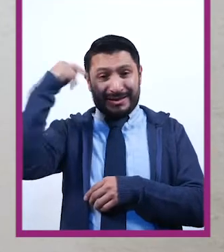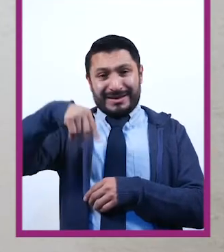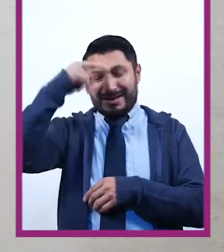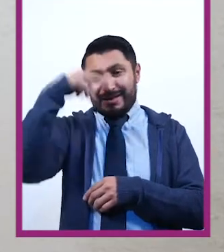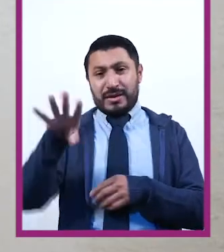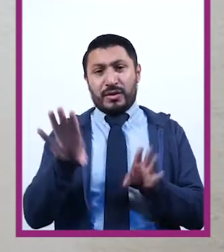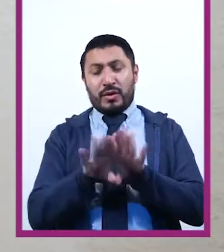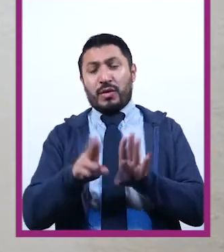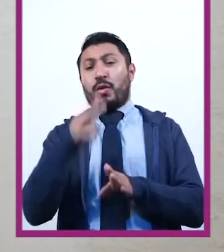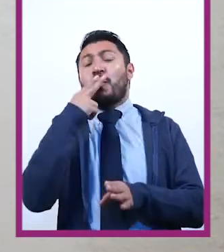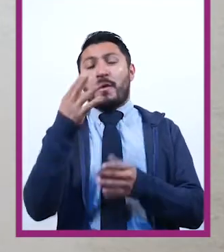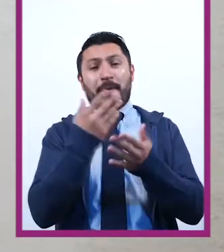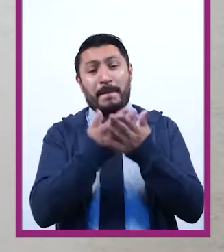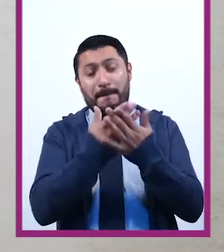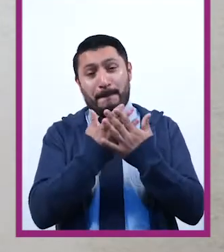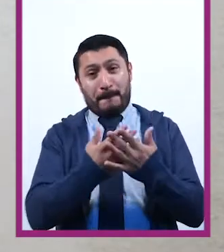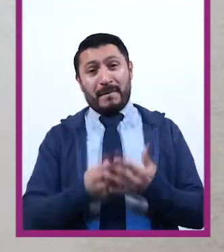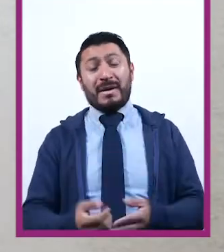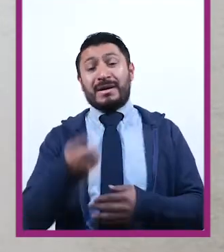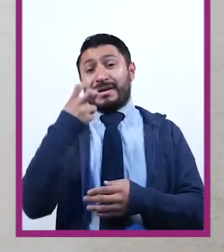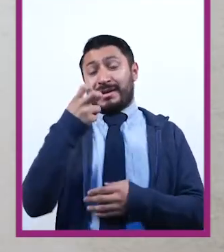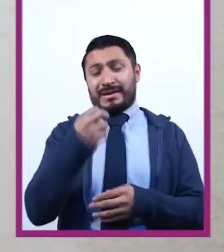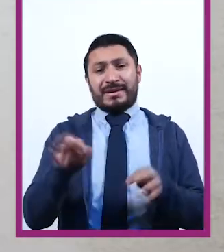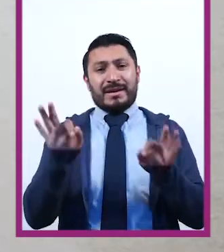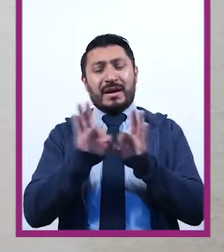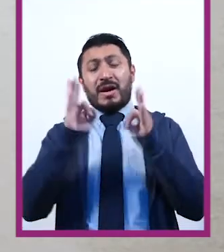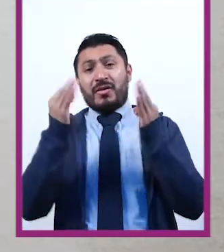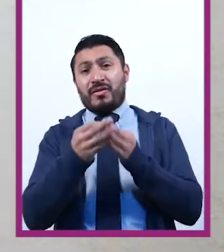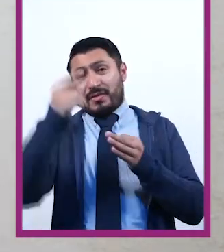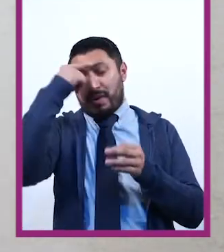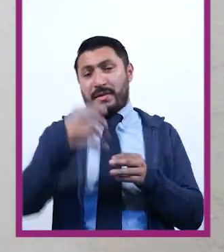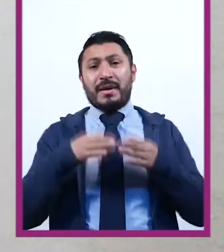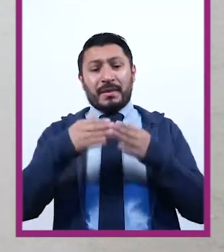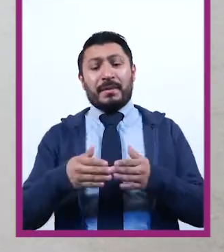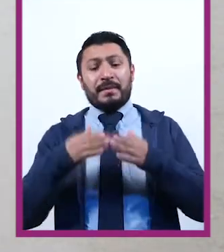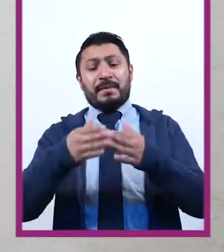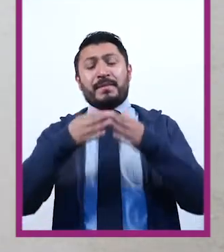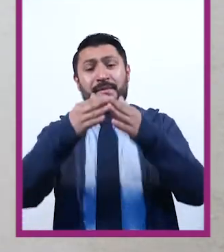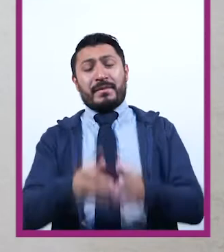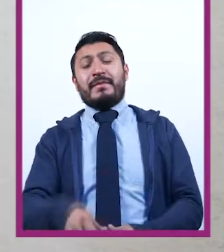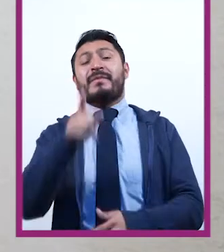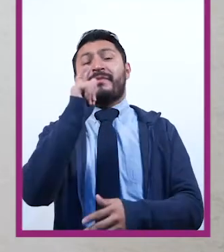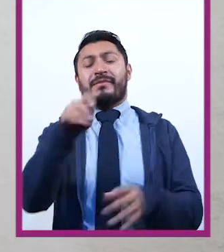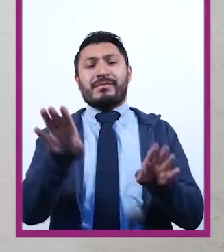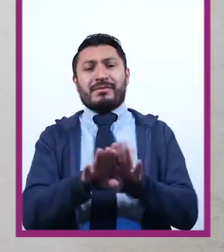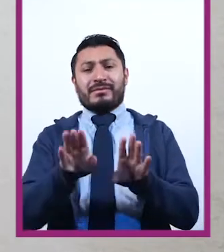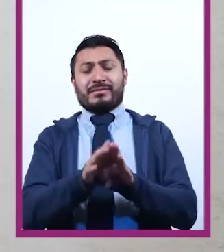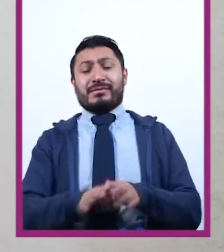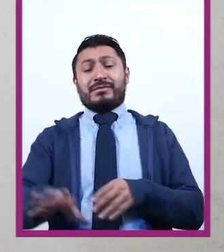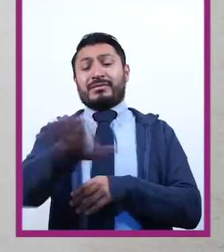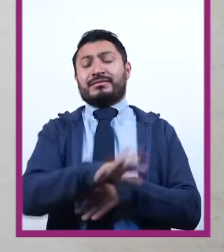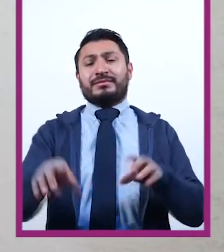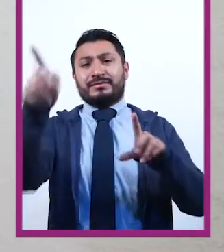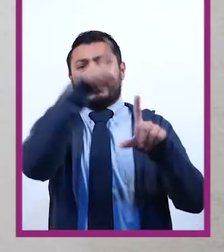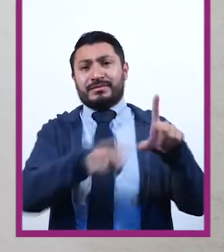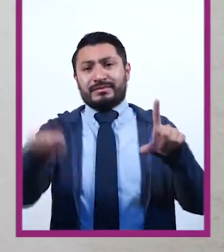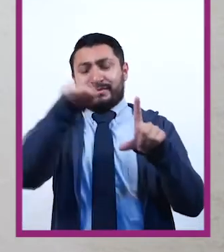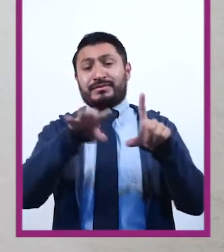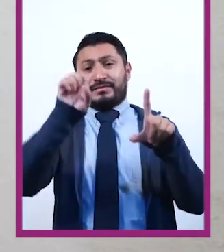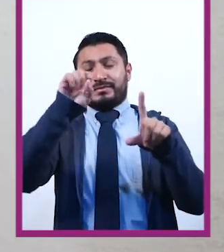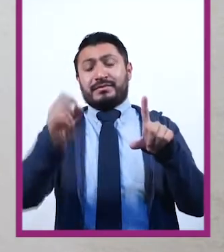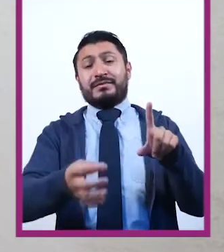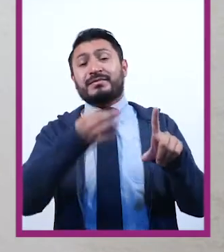sabios indígenas de México emplearon su mano a modo de sextante? Es instrumento astronómico para la navegación,